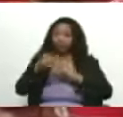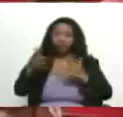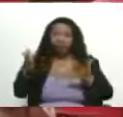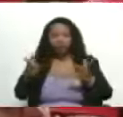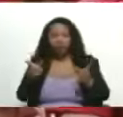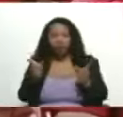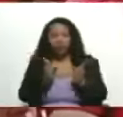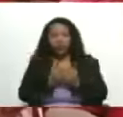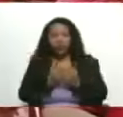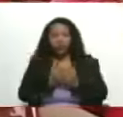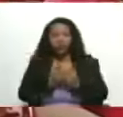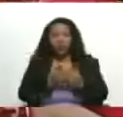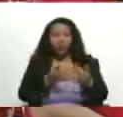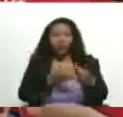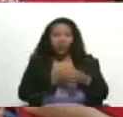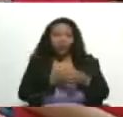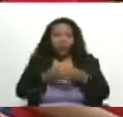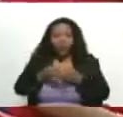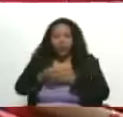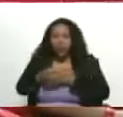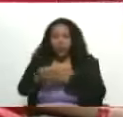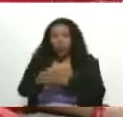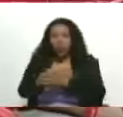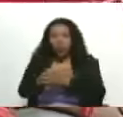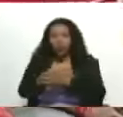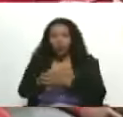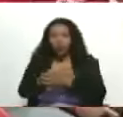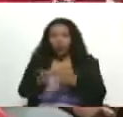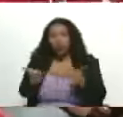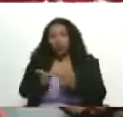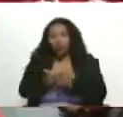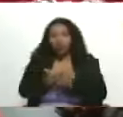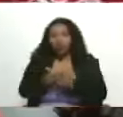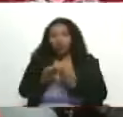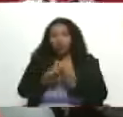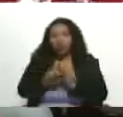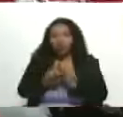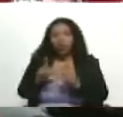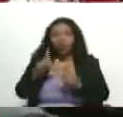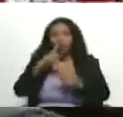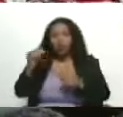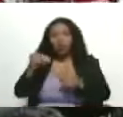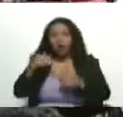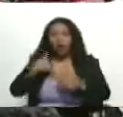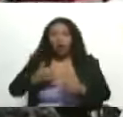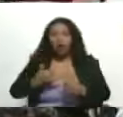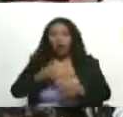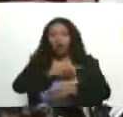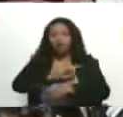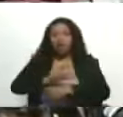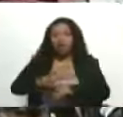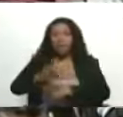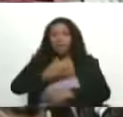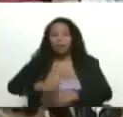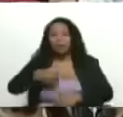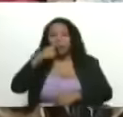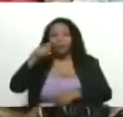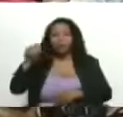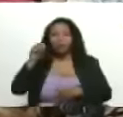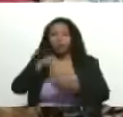pequeños grupos. Ahora surgen las unidades populares para la paz ordenadas por el presidente en el